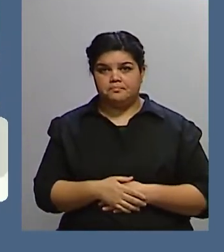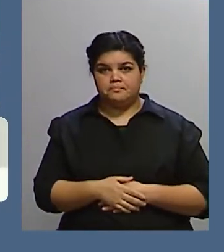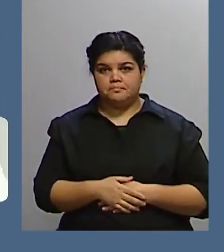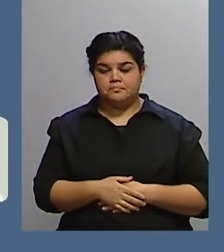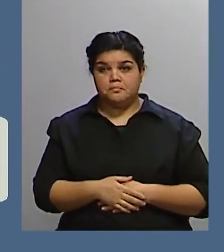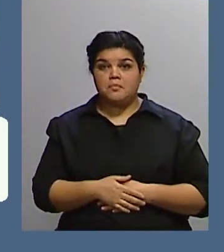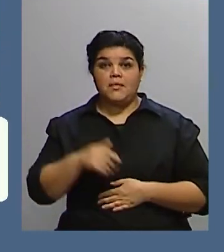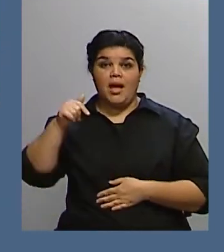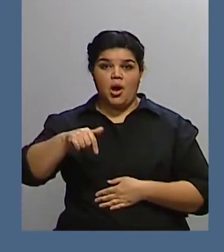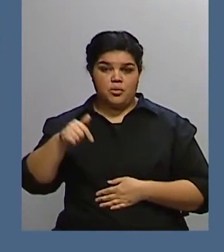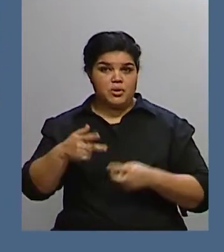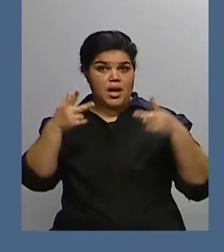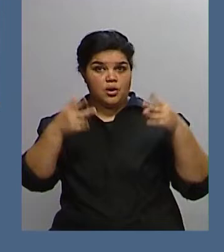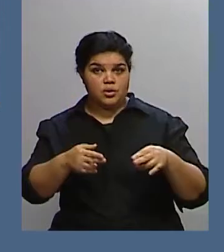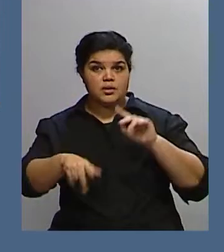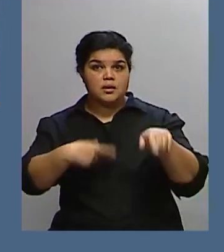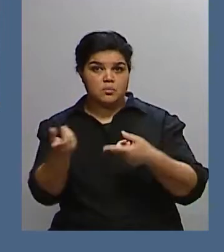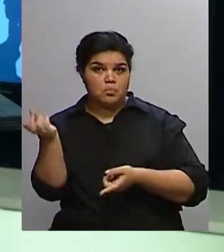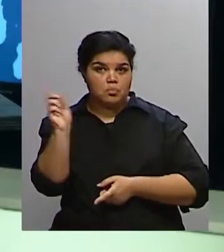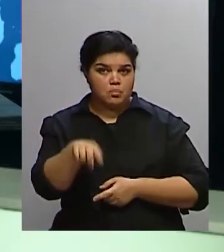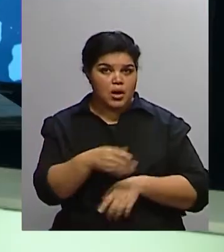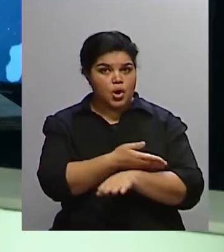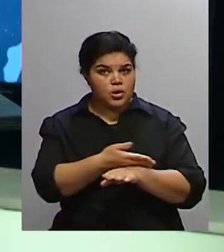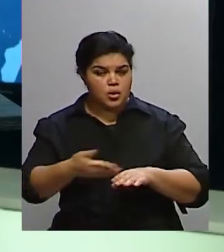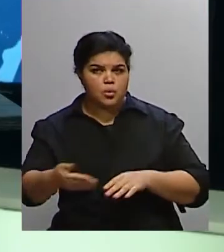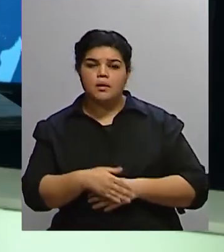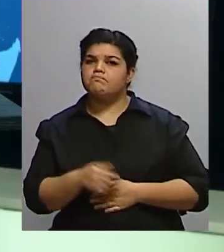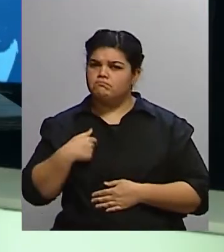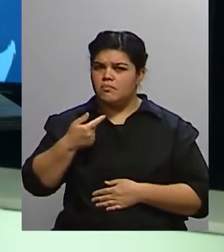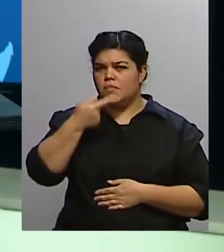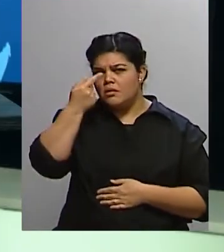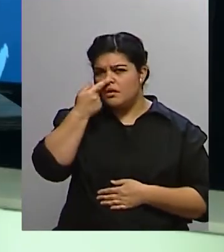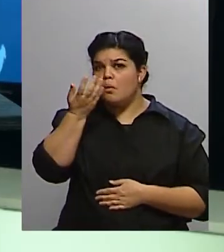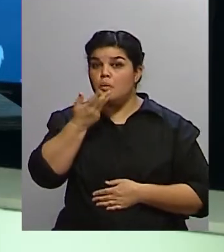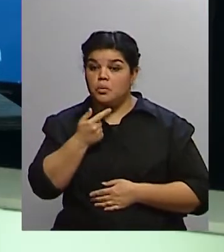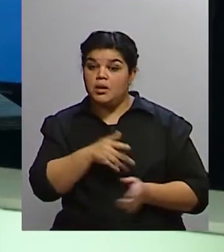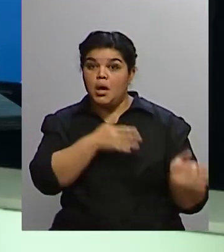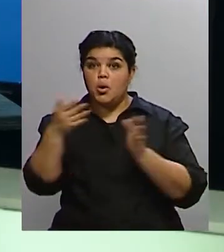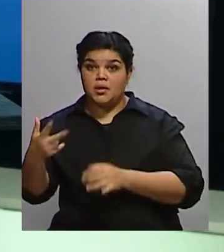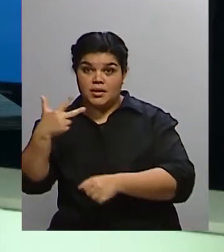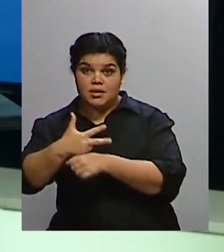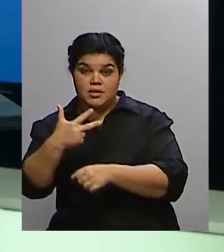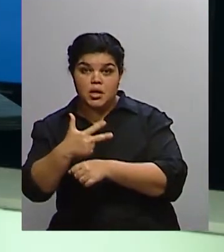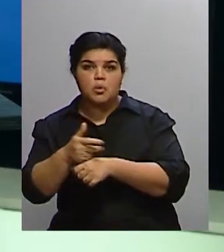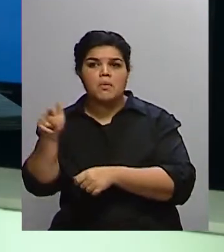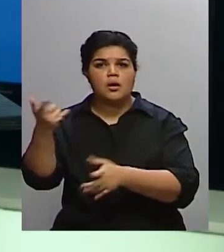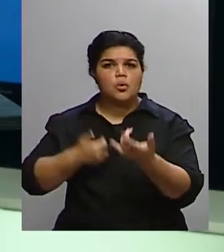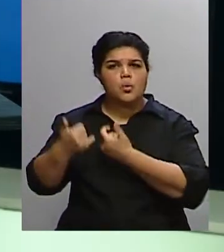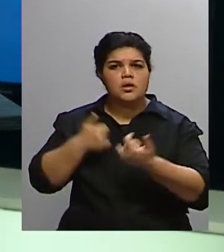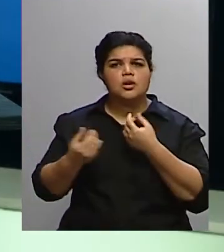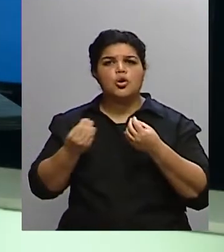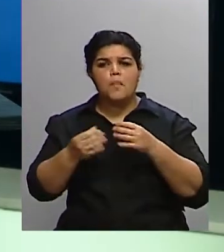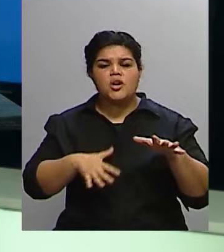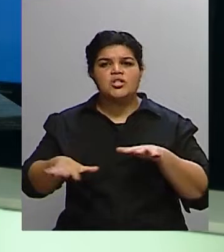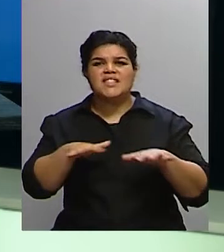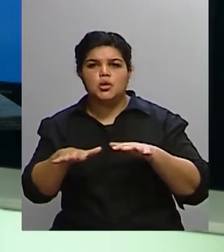Salvador, vamos a ir a una nueva pausa, enseguida seguimos hablando. A mí me interesaría y me gustaría que lo toque en el próximo bloque el tema de cómo percibe la sociedad en general,